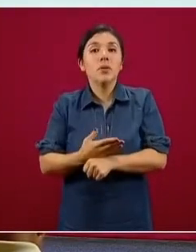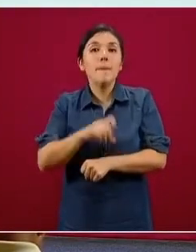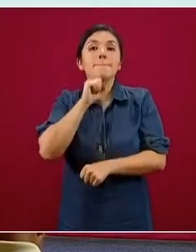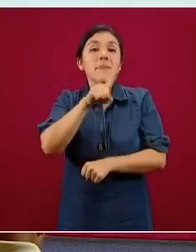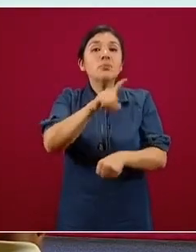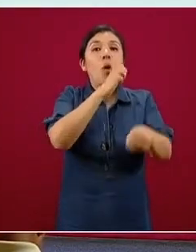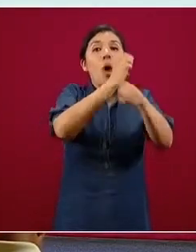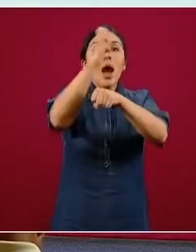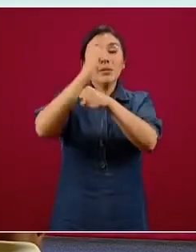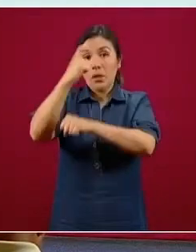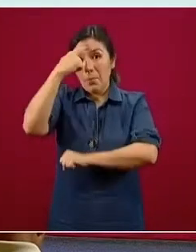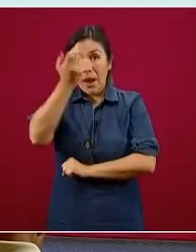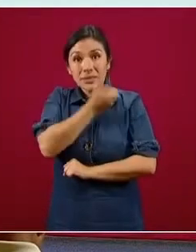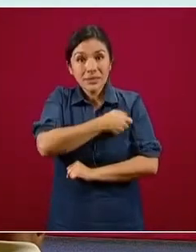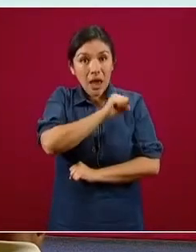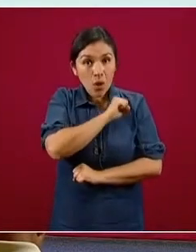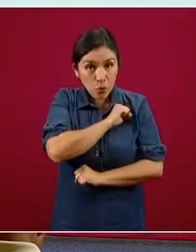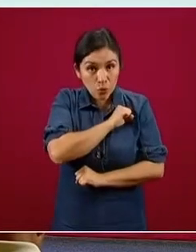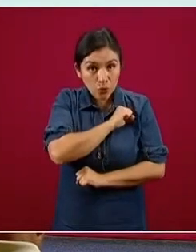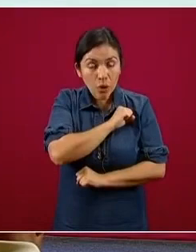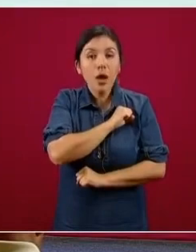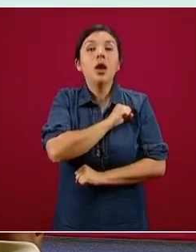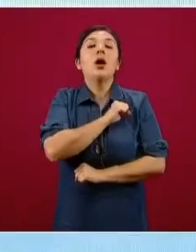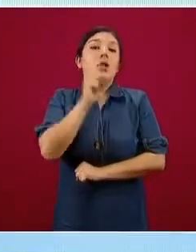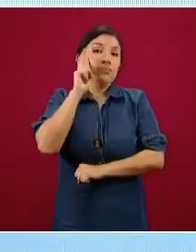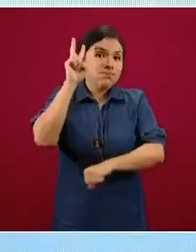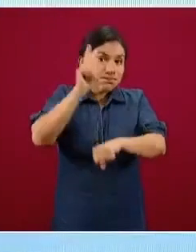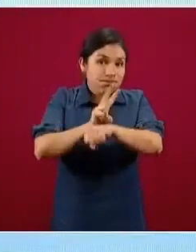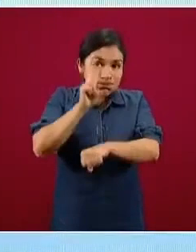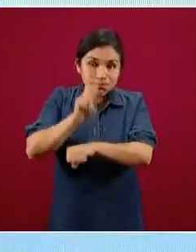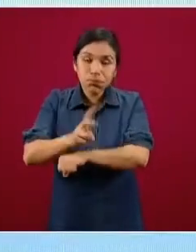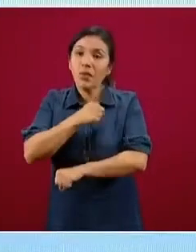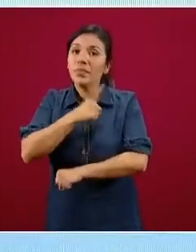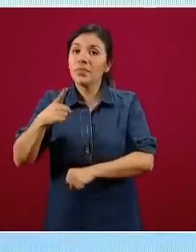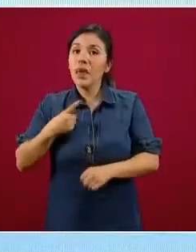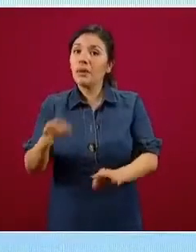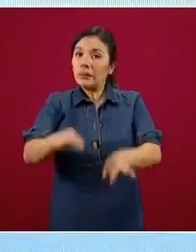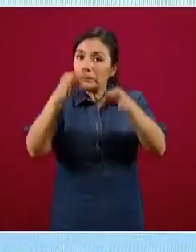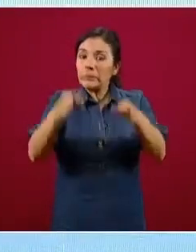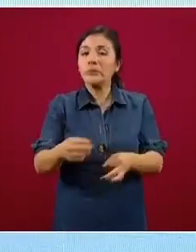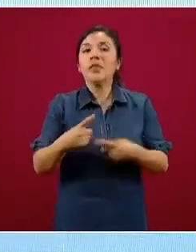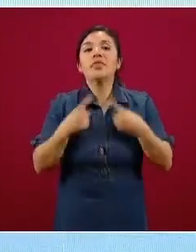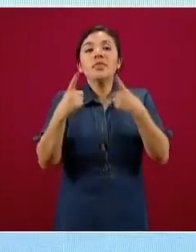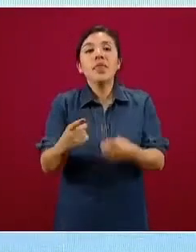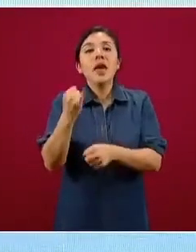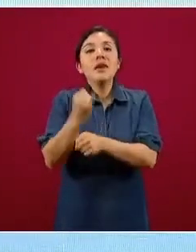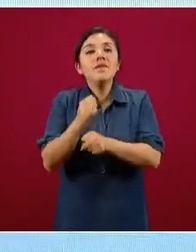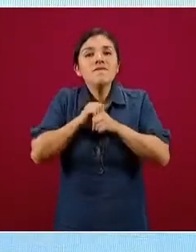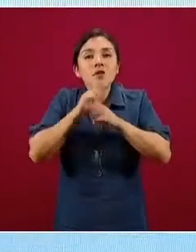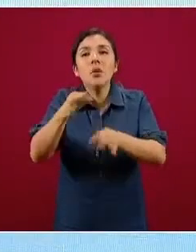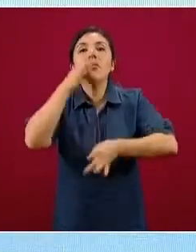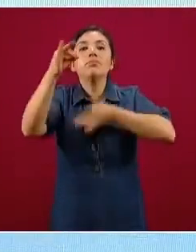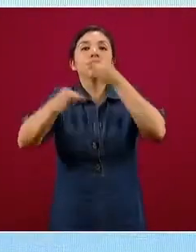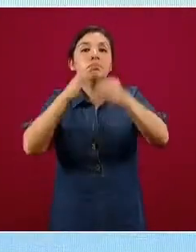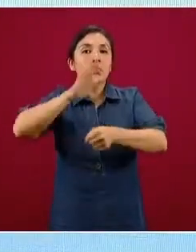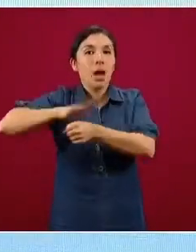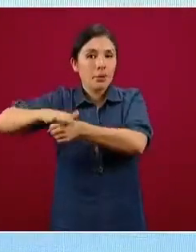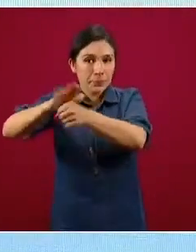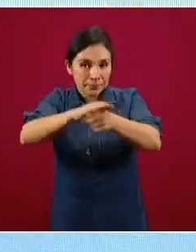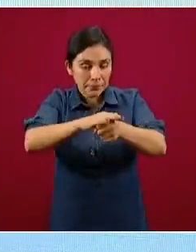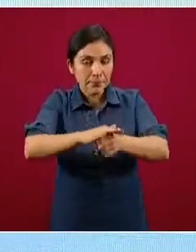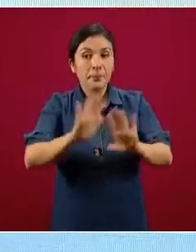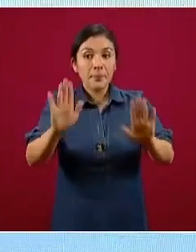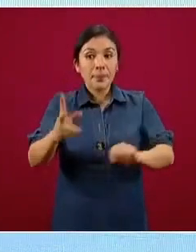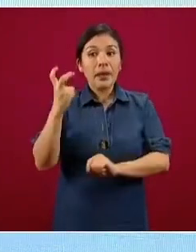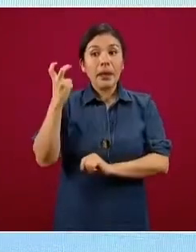sistemas estatales de salud, el vigilar que se cumpla en tiempo y forma esa notificación.